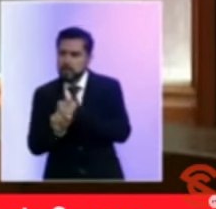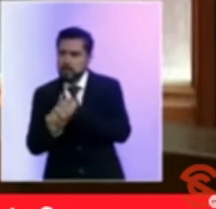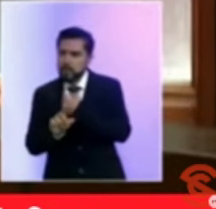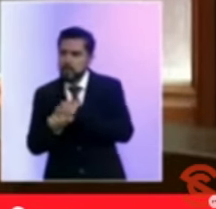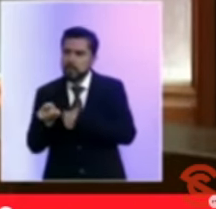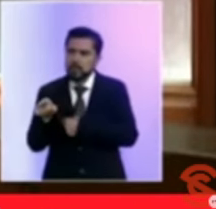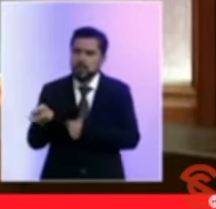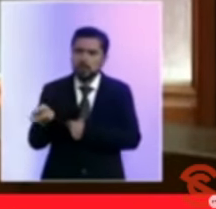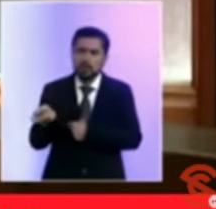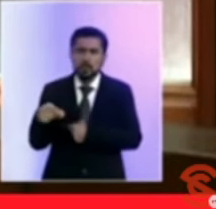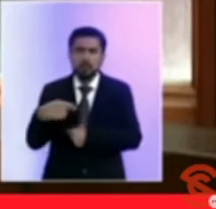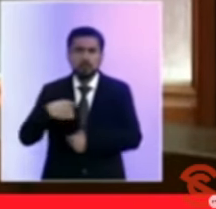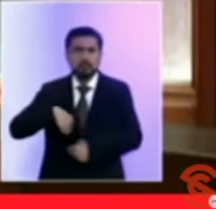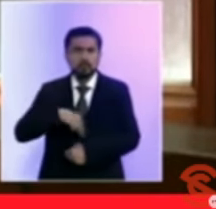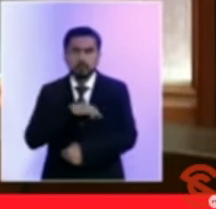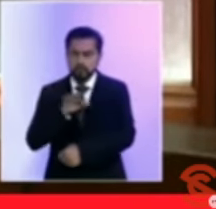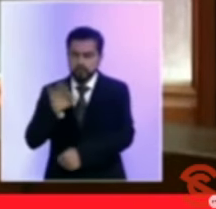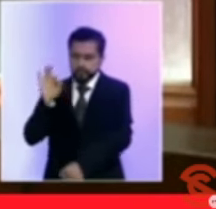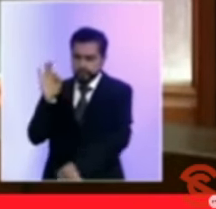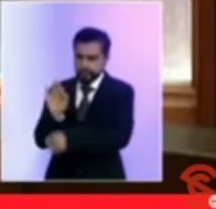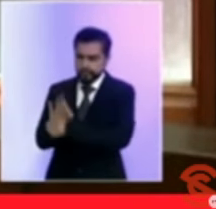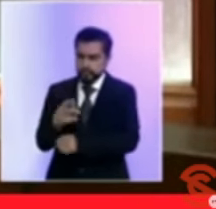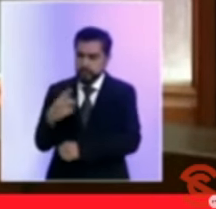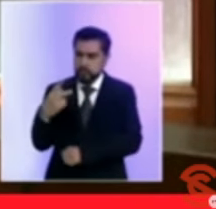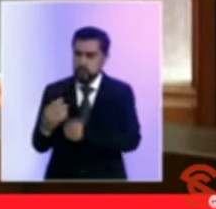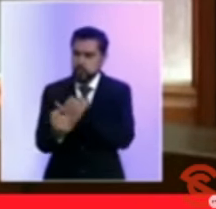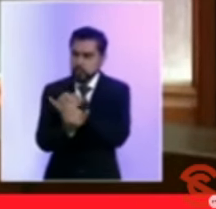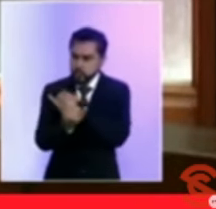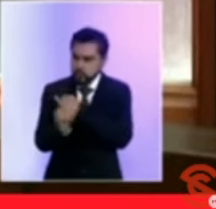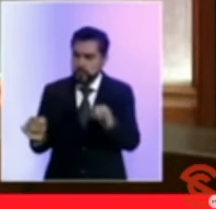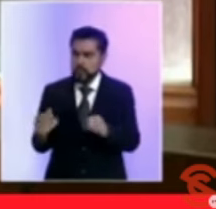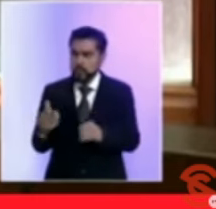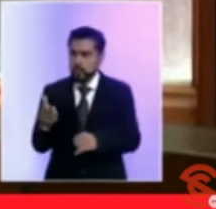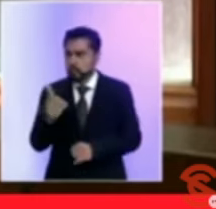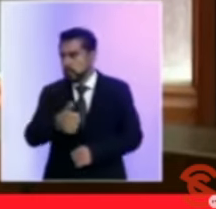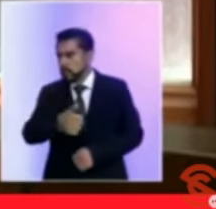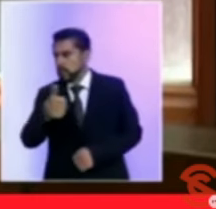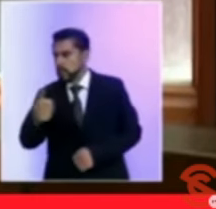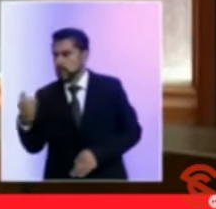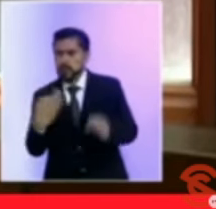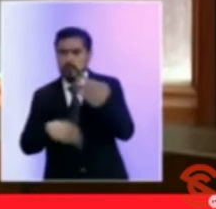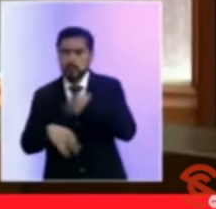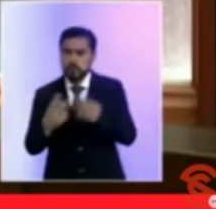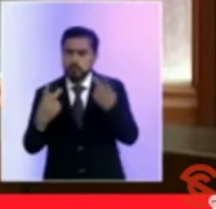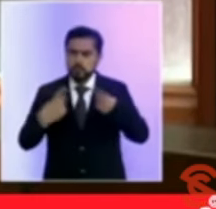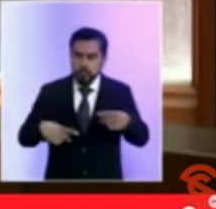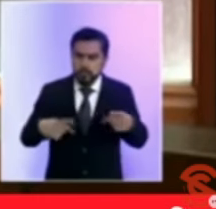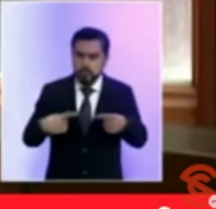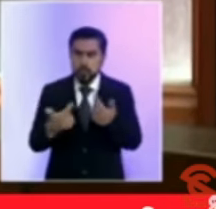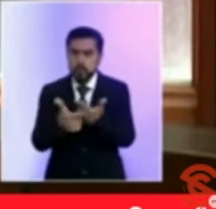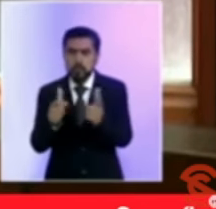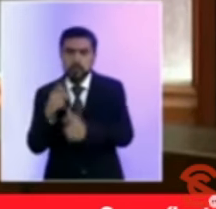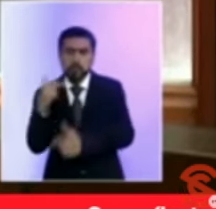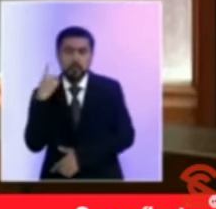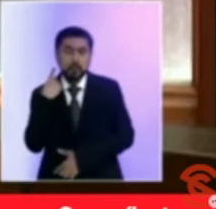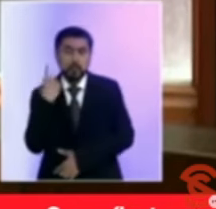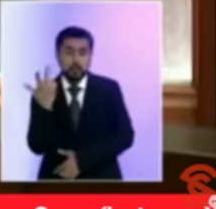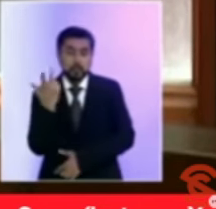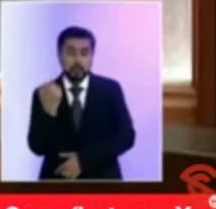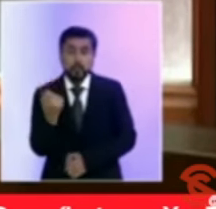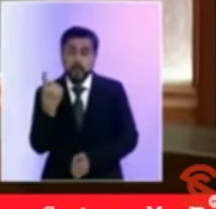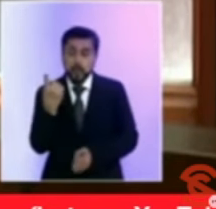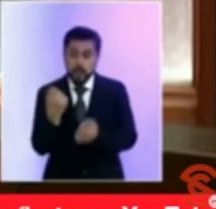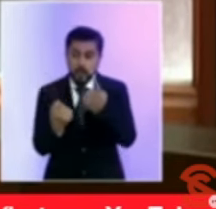e independencia de forma contundente incluso de instancias